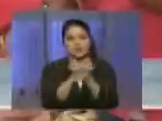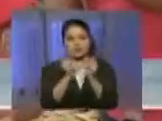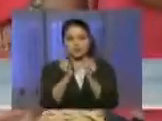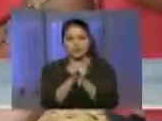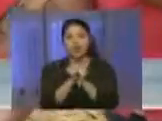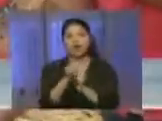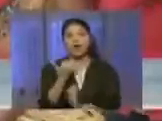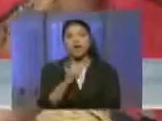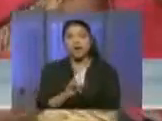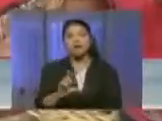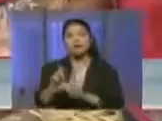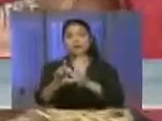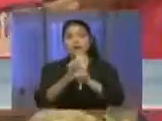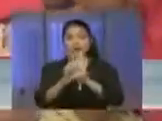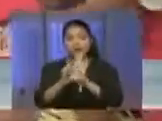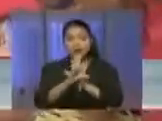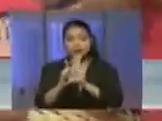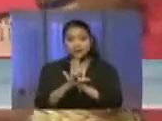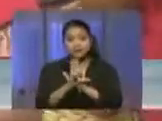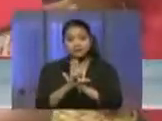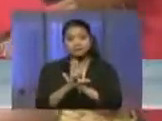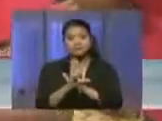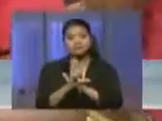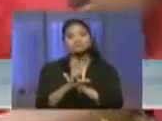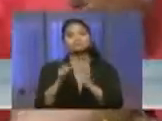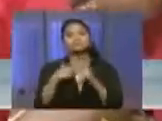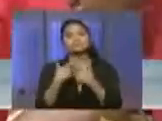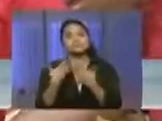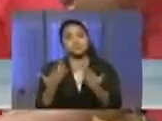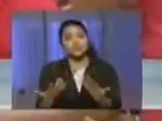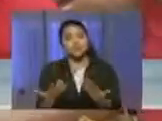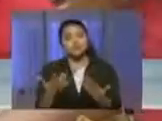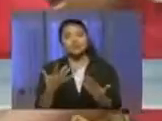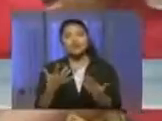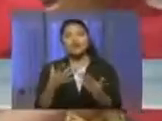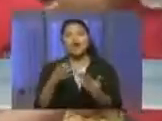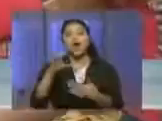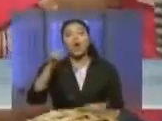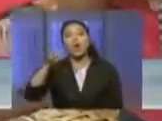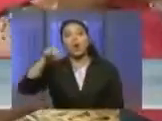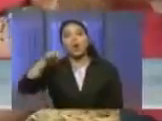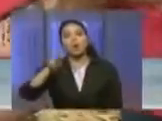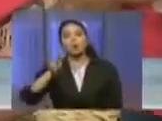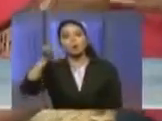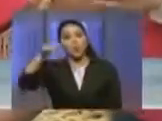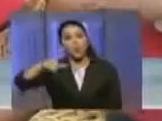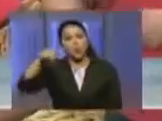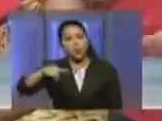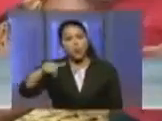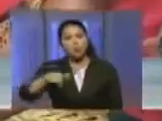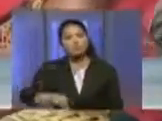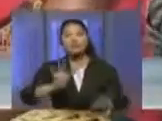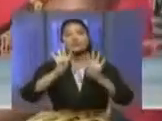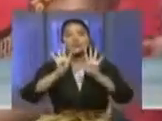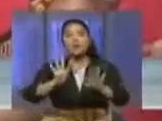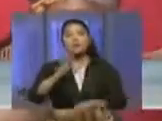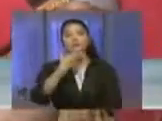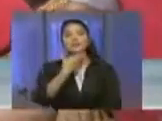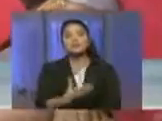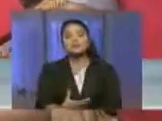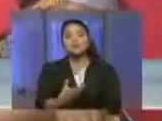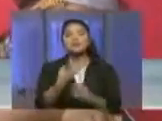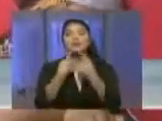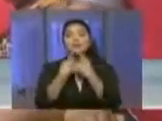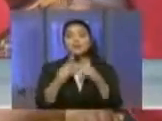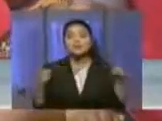existen leyes y por por eso las Naciones Unidas hoy 9 de diciembre ha decretado